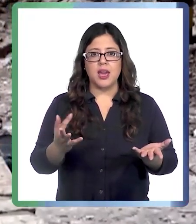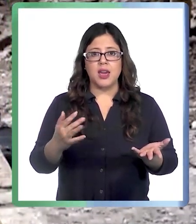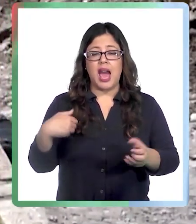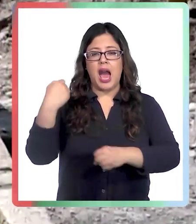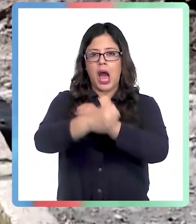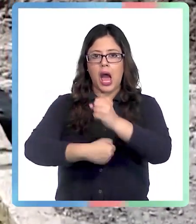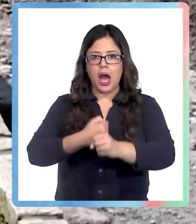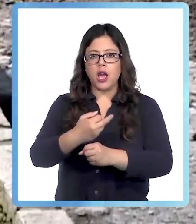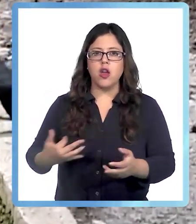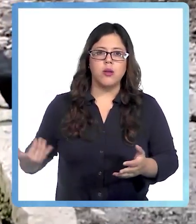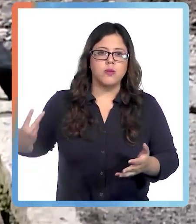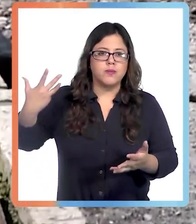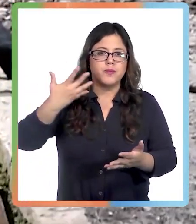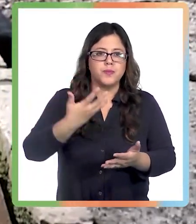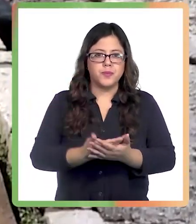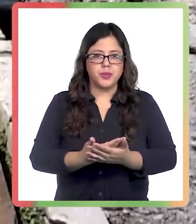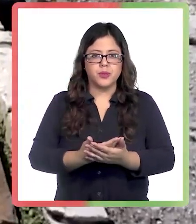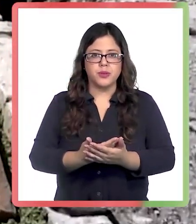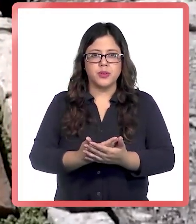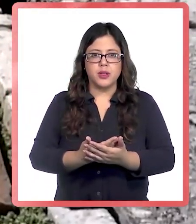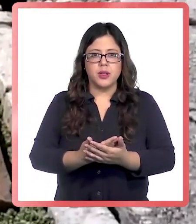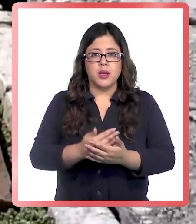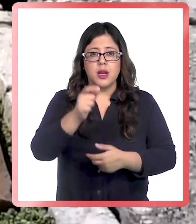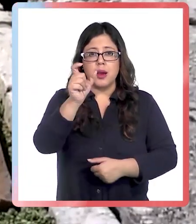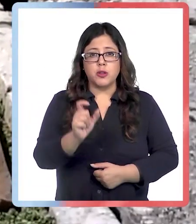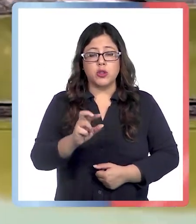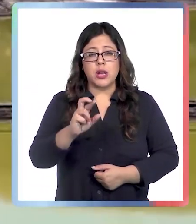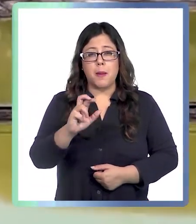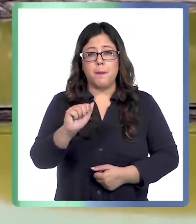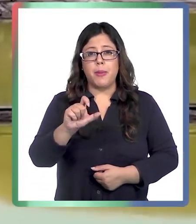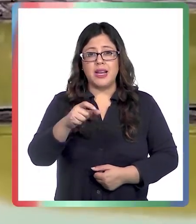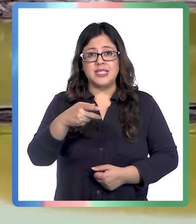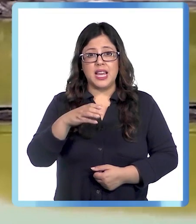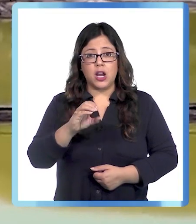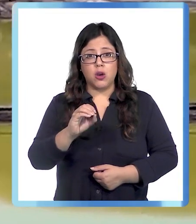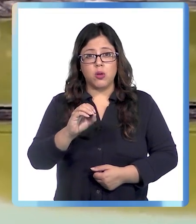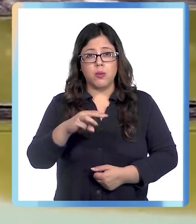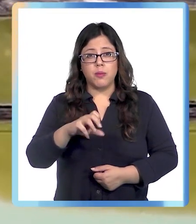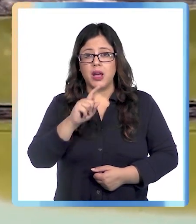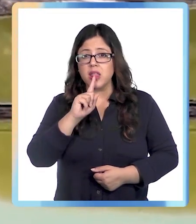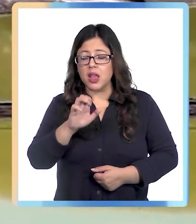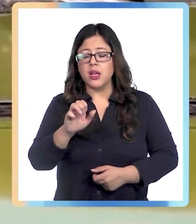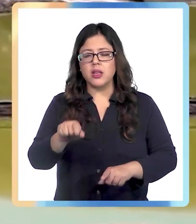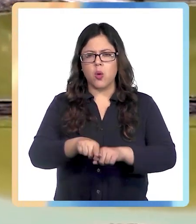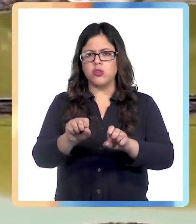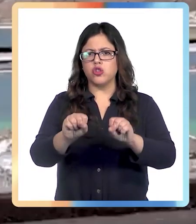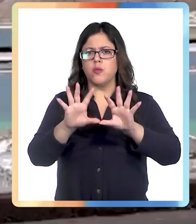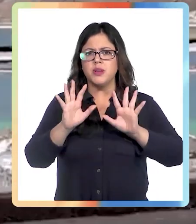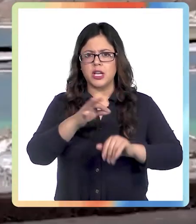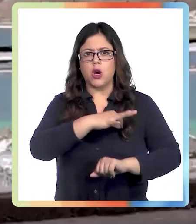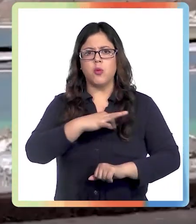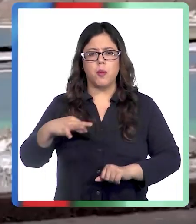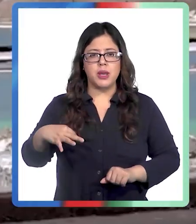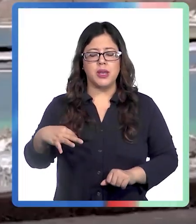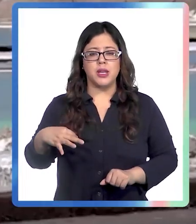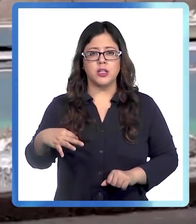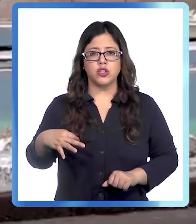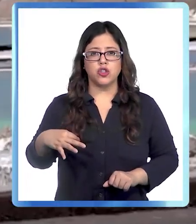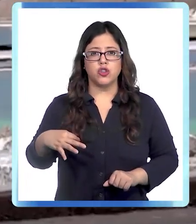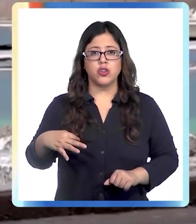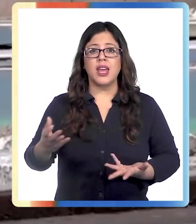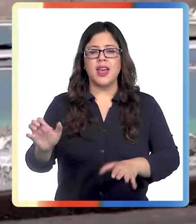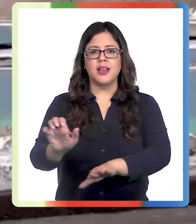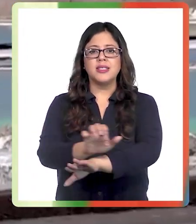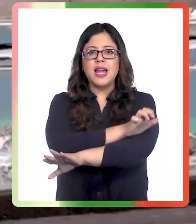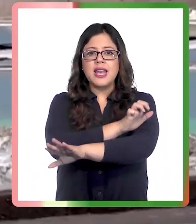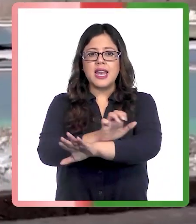años. Pacheco Mate lamentablemente además nos ha dado sorpresa como ministro de